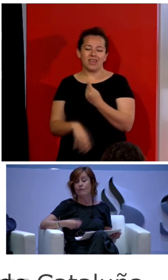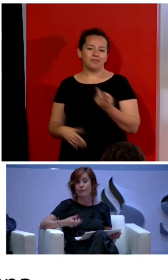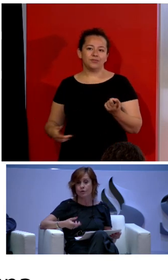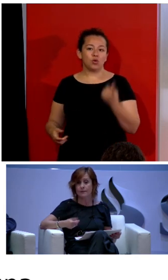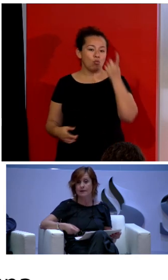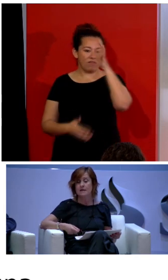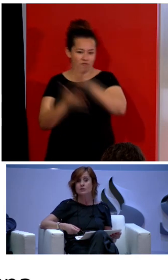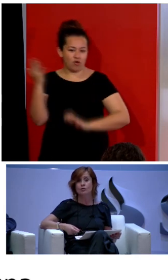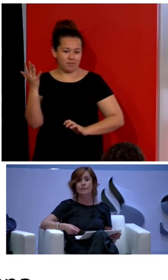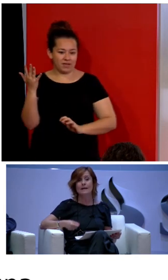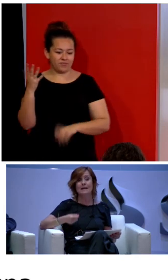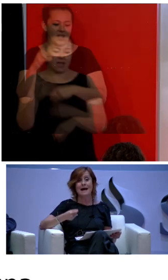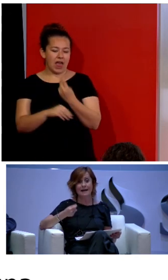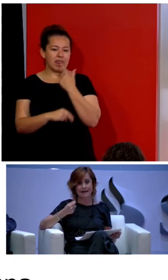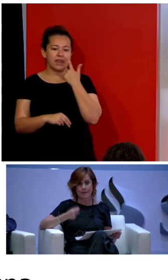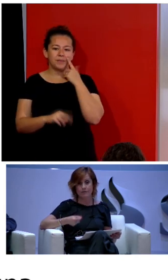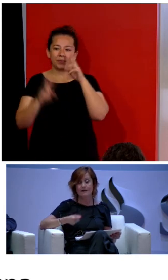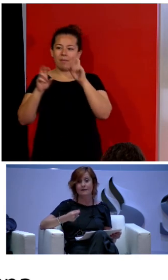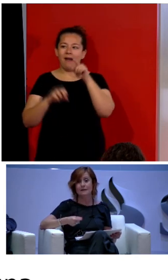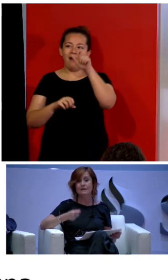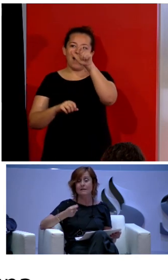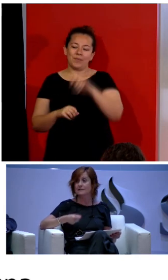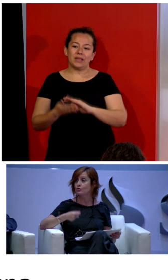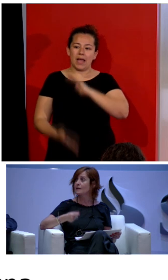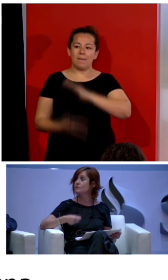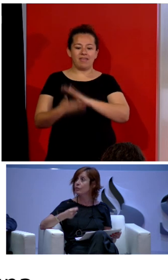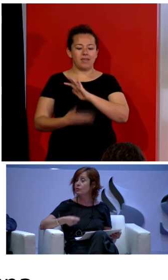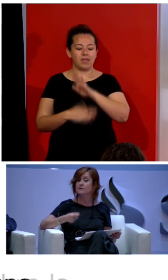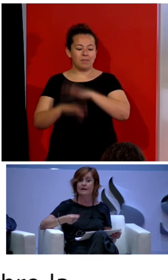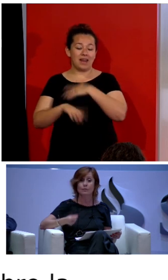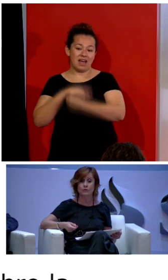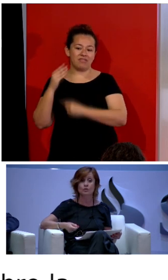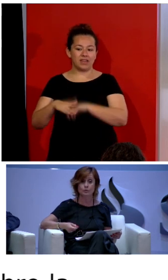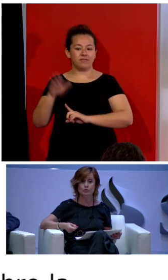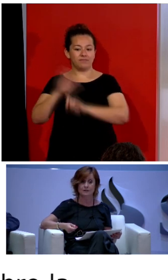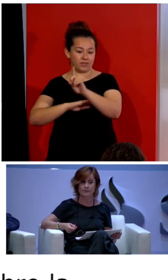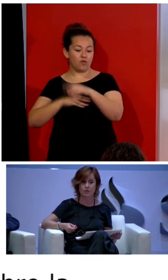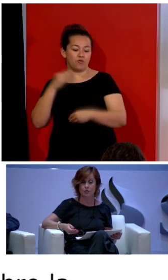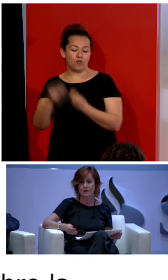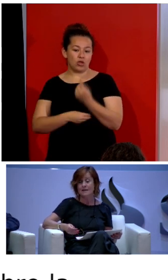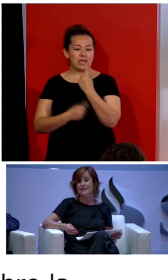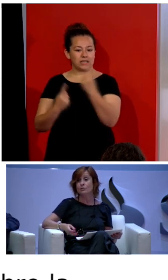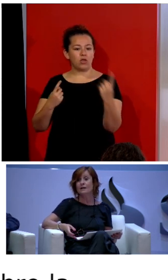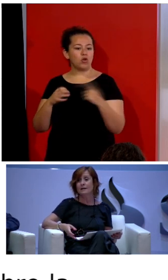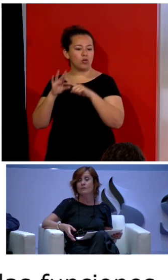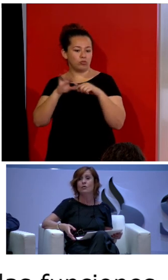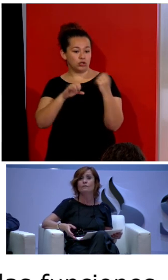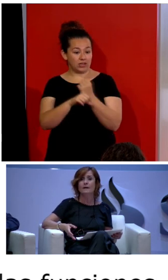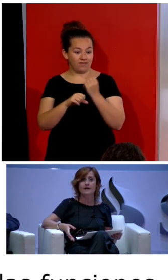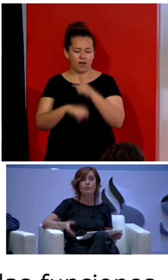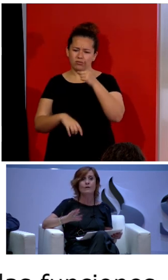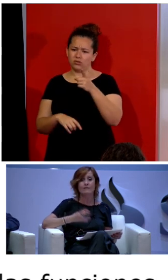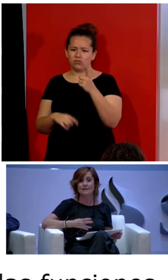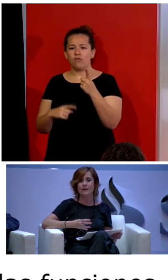les hace un informe sobre la capacidad que tienen de desarrollar las funciones de cada uno de los puestos de trabajo. Esto ha requerido